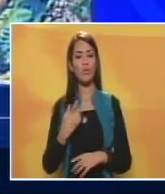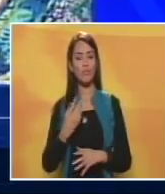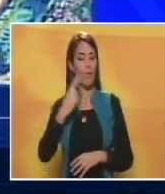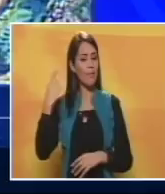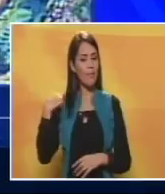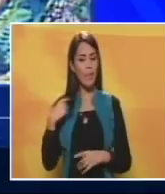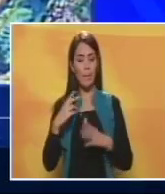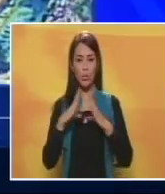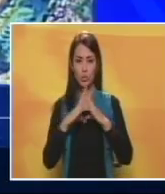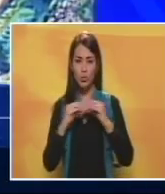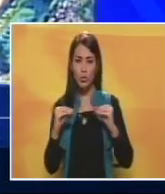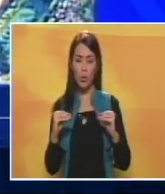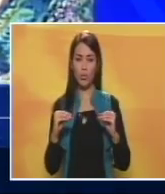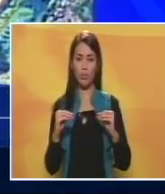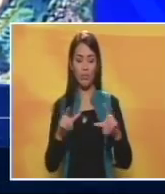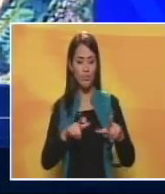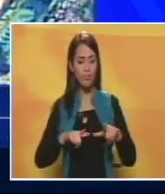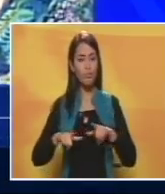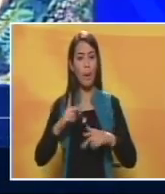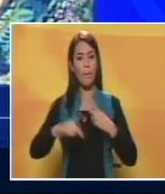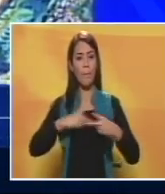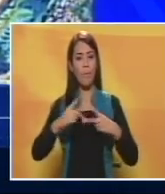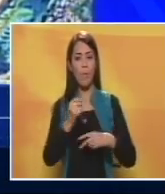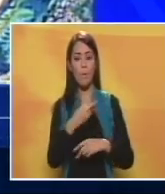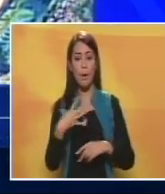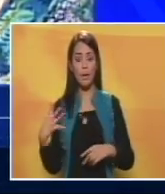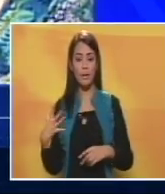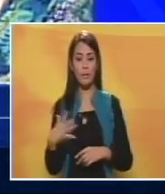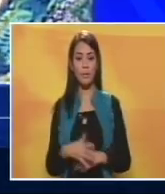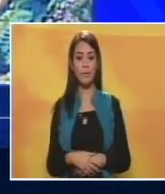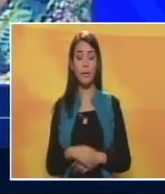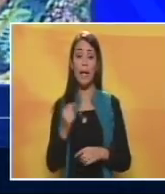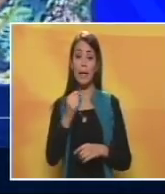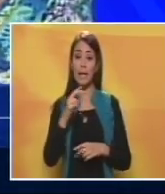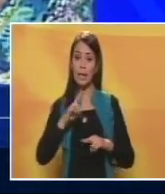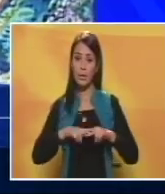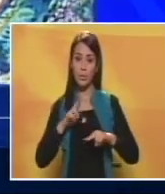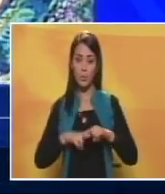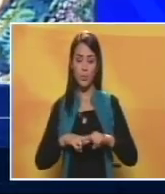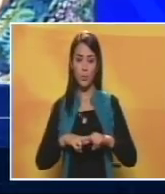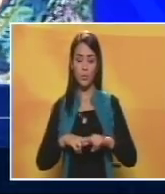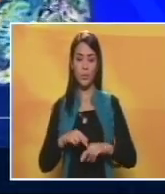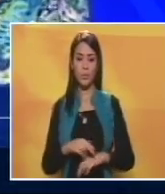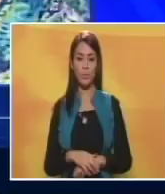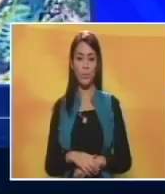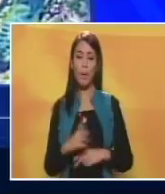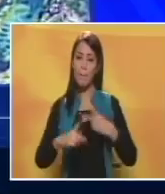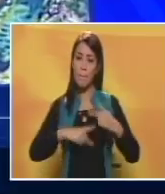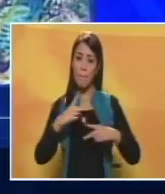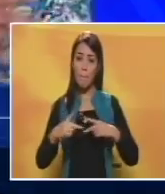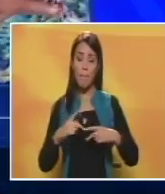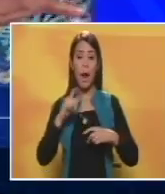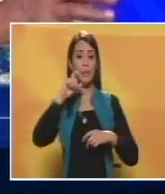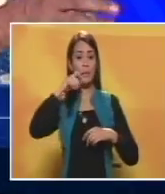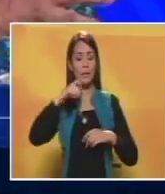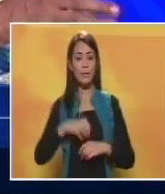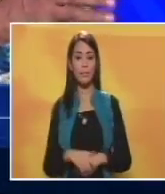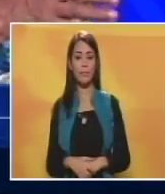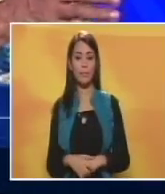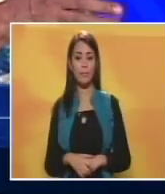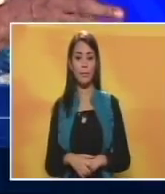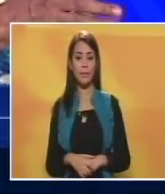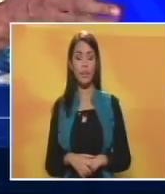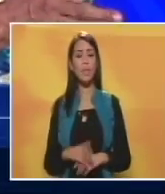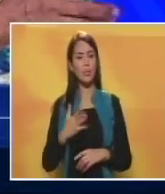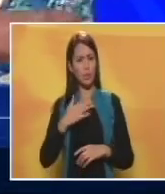condiciones climáticas para producir arroz, para producir caraotas, para producir maíz. Si yo tengo